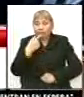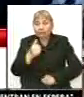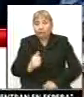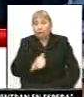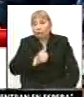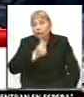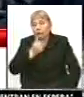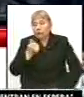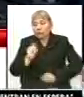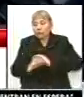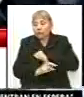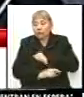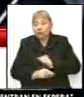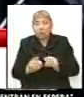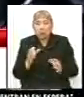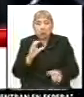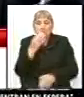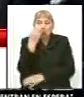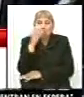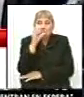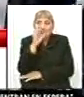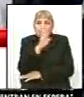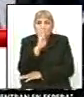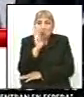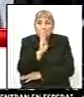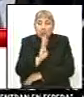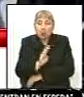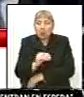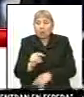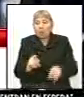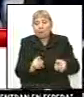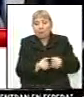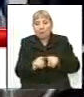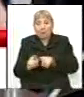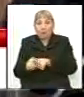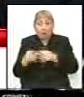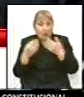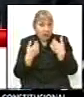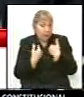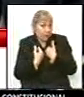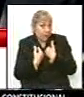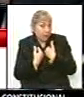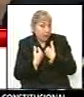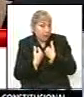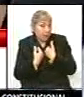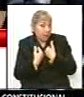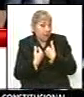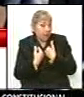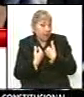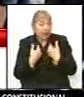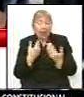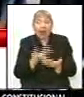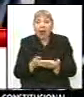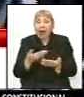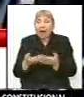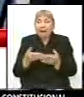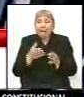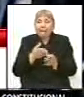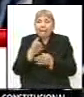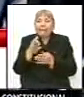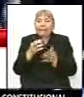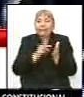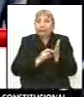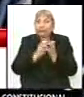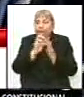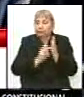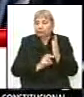países, tipo Colombia, Brasil, en donde también tienen poblaciones piasi. Y el proyecto